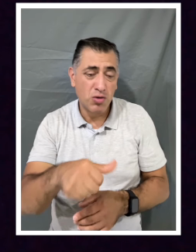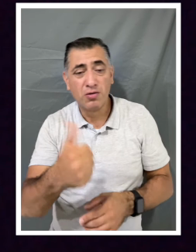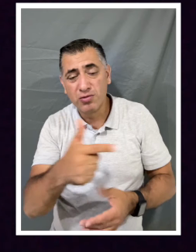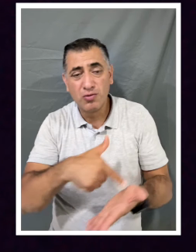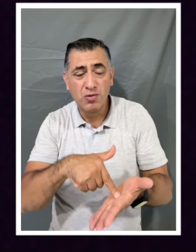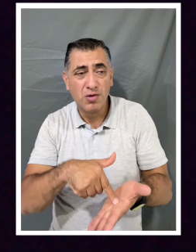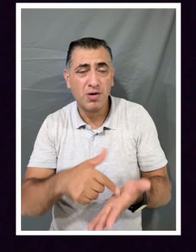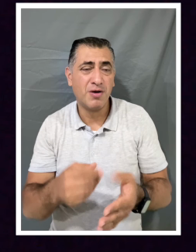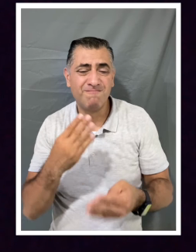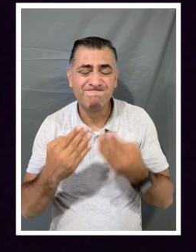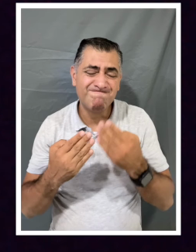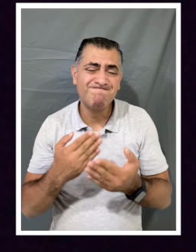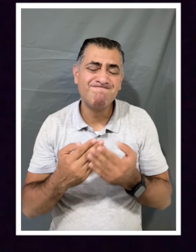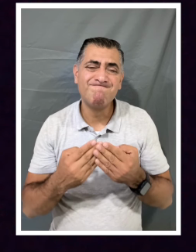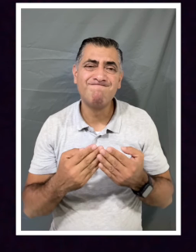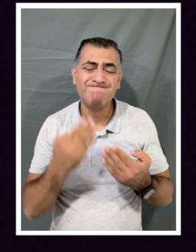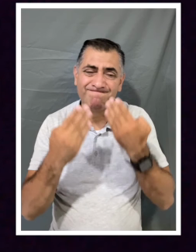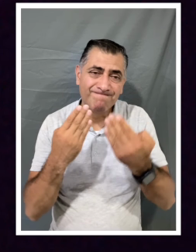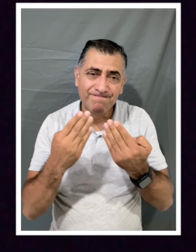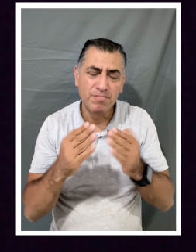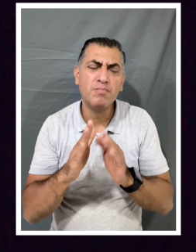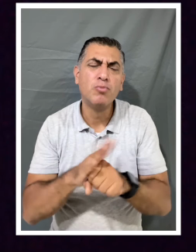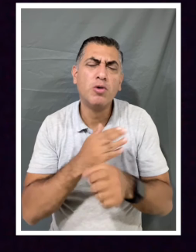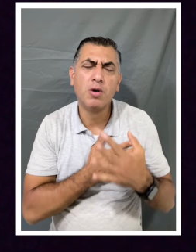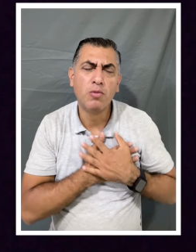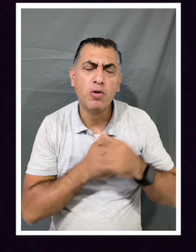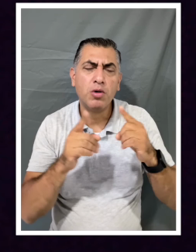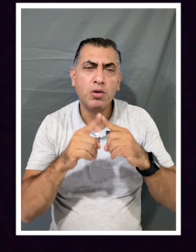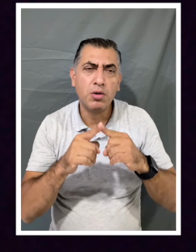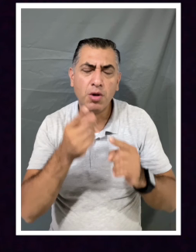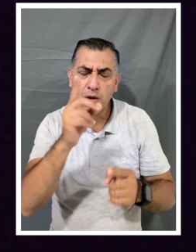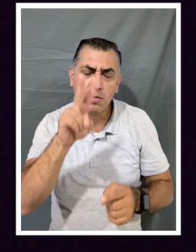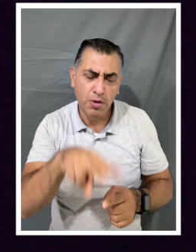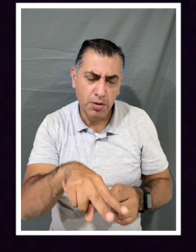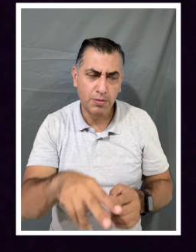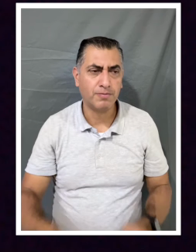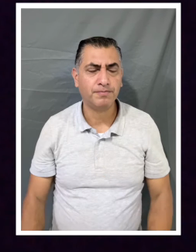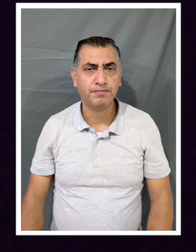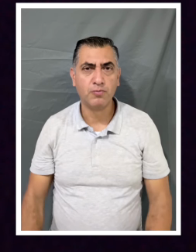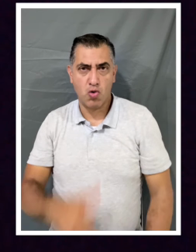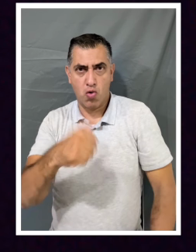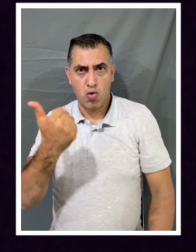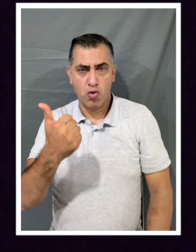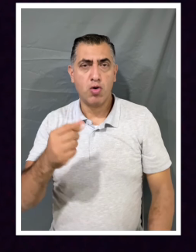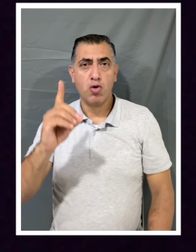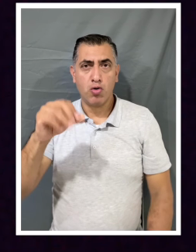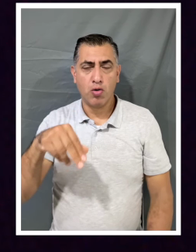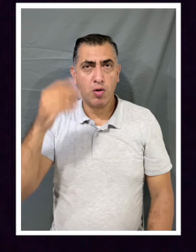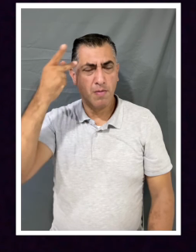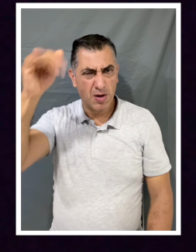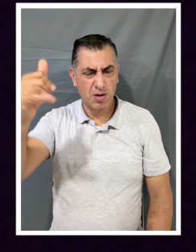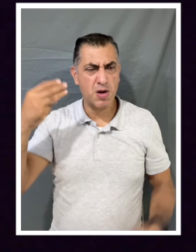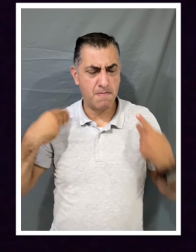servir Por amor a la iglesia es necesario que seamos honestos Y por último donde pastores y